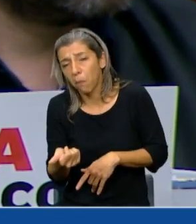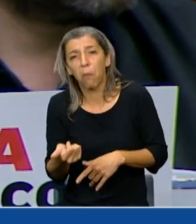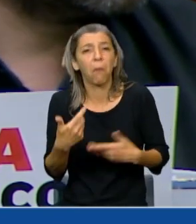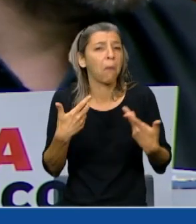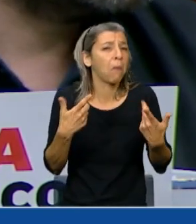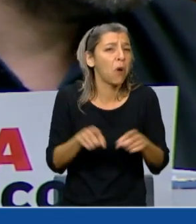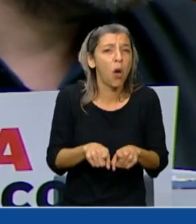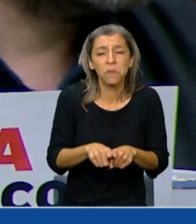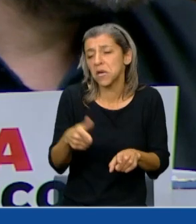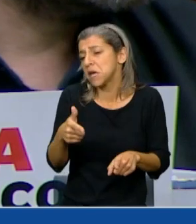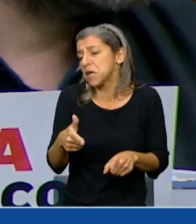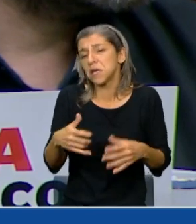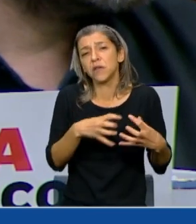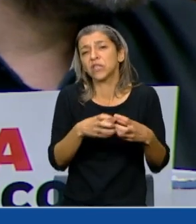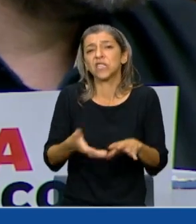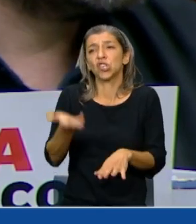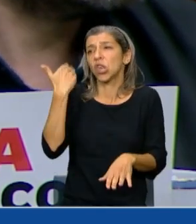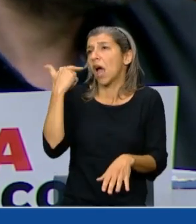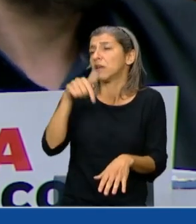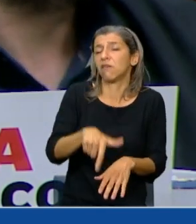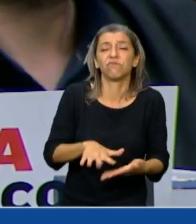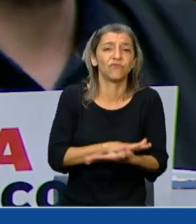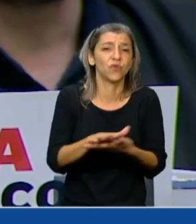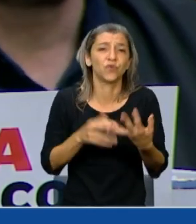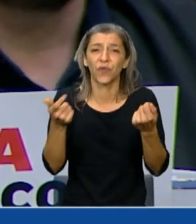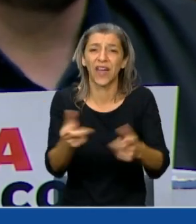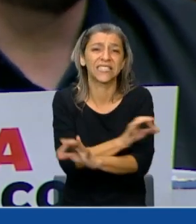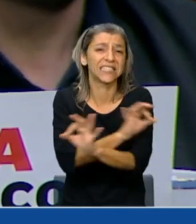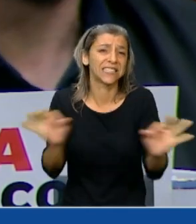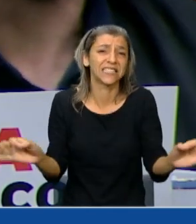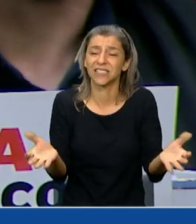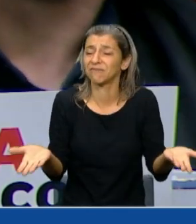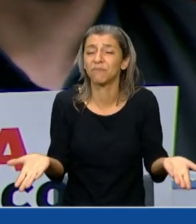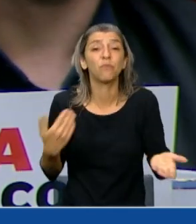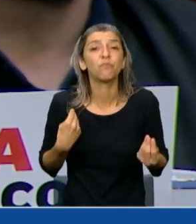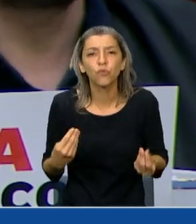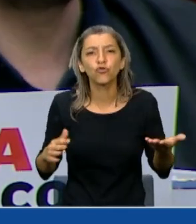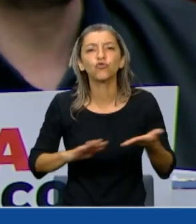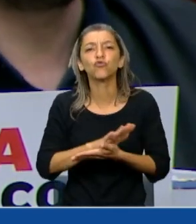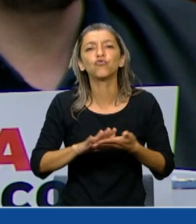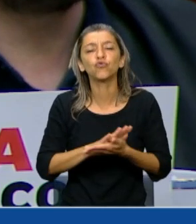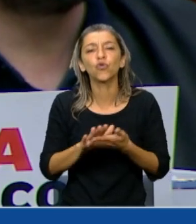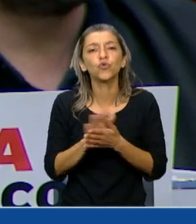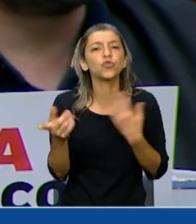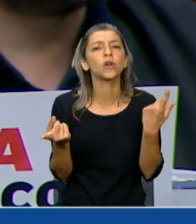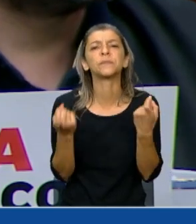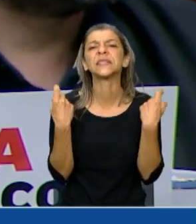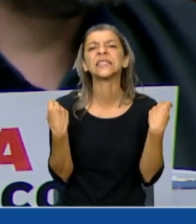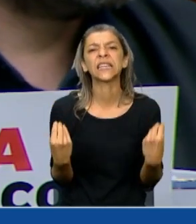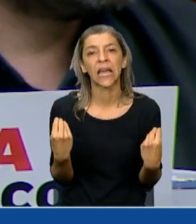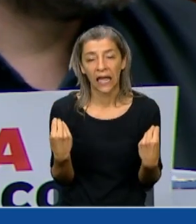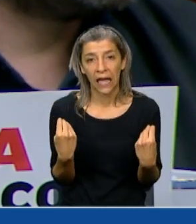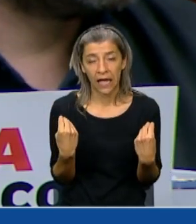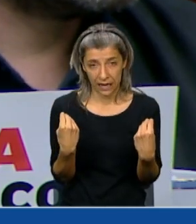la sesión anterior, porque la solución requiere medidas integrales. Integrales quiere